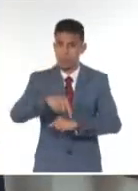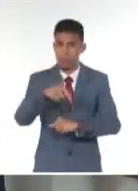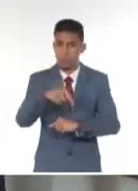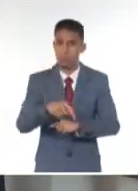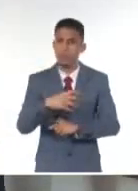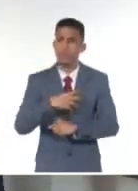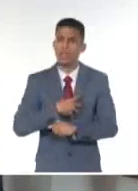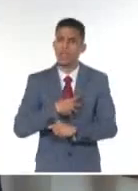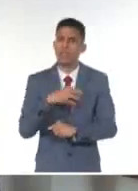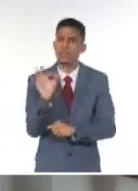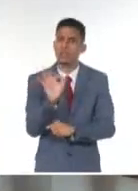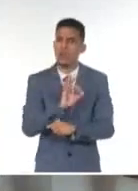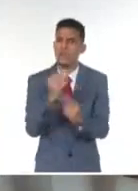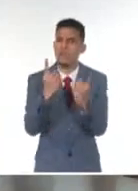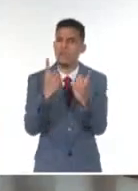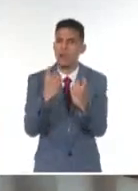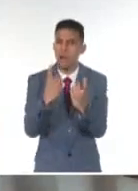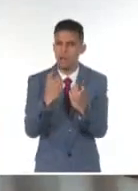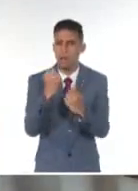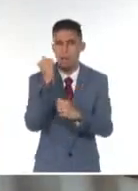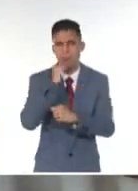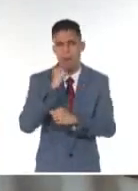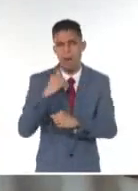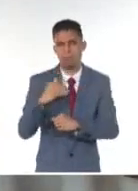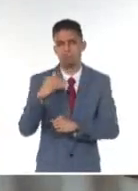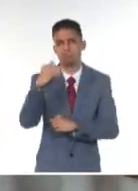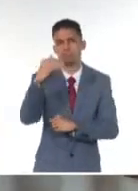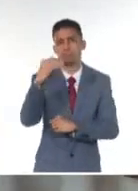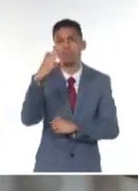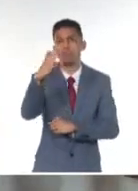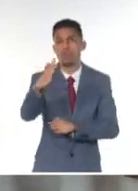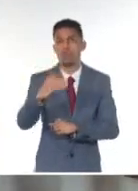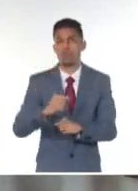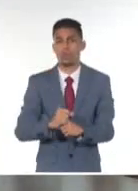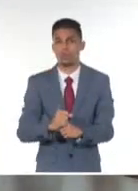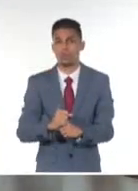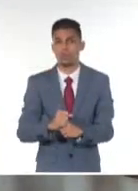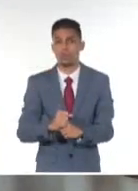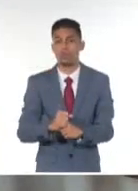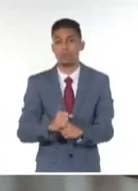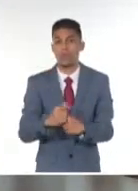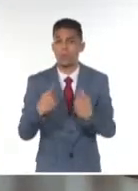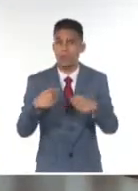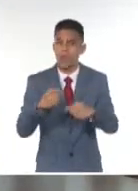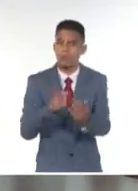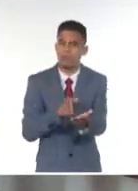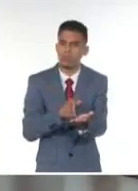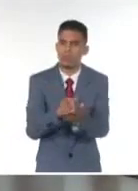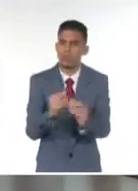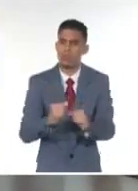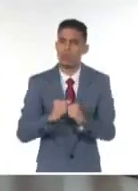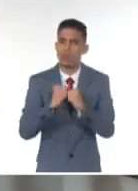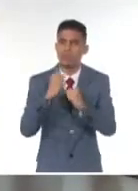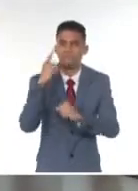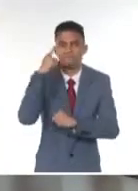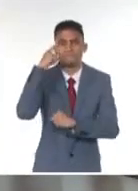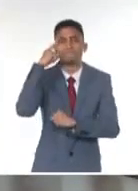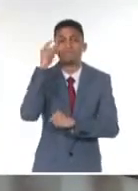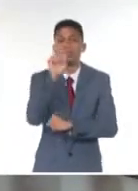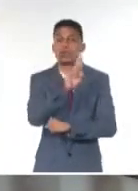retos gigantescos que tienen que ver con continuar fortaleciendo la conciencia